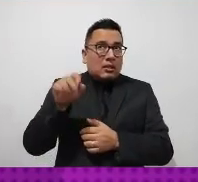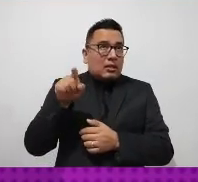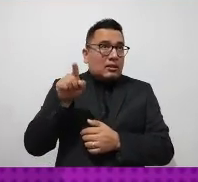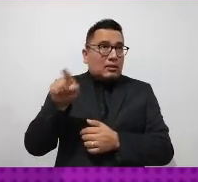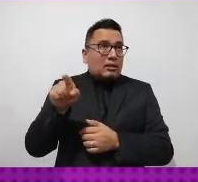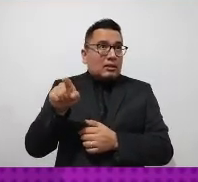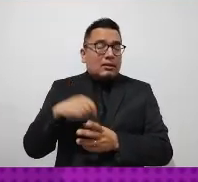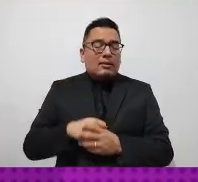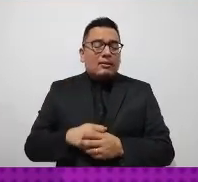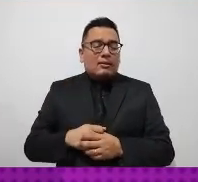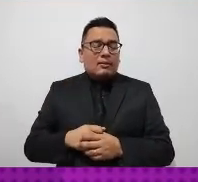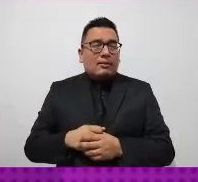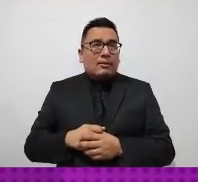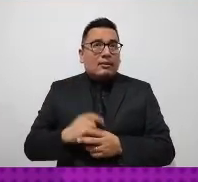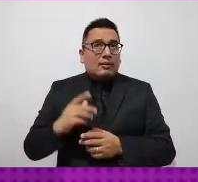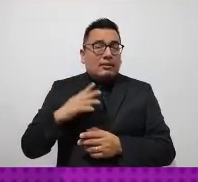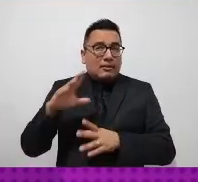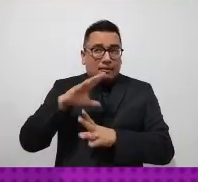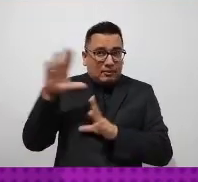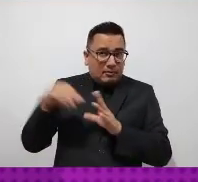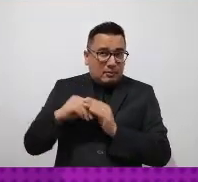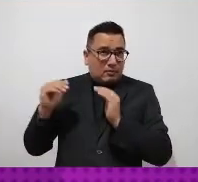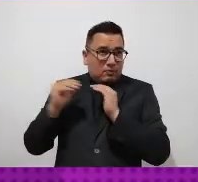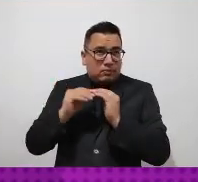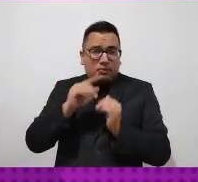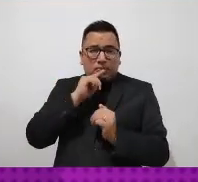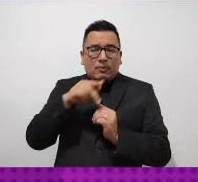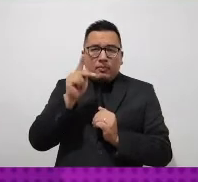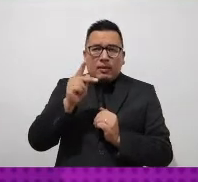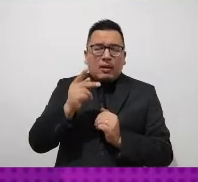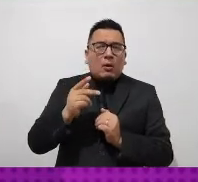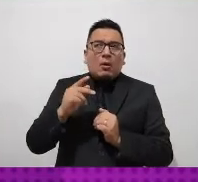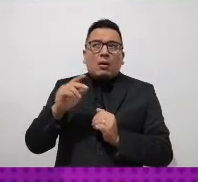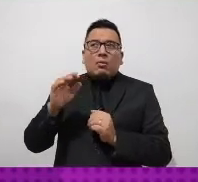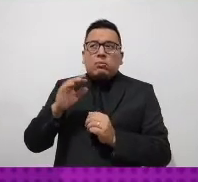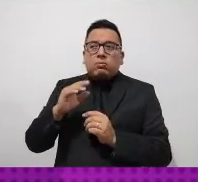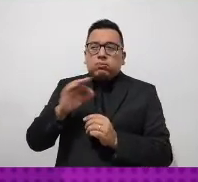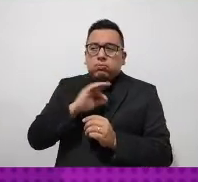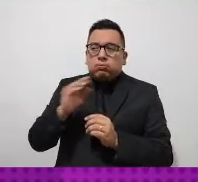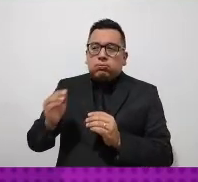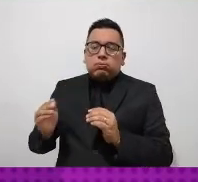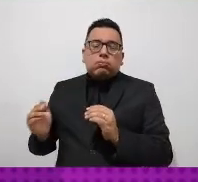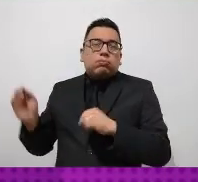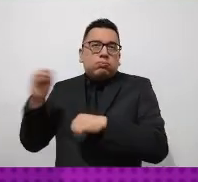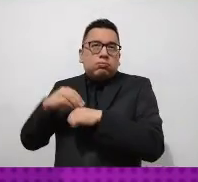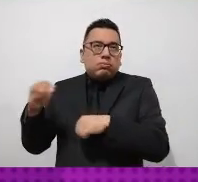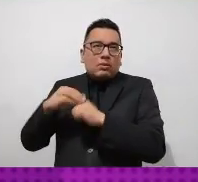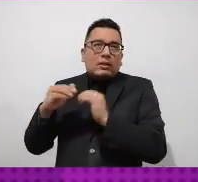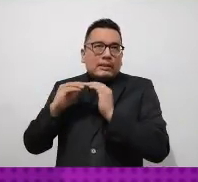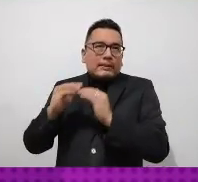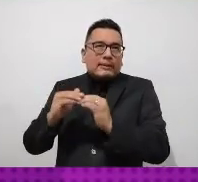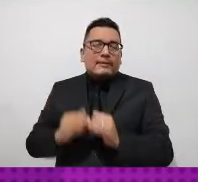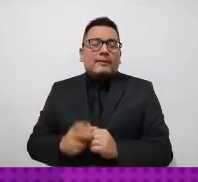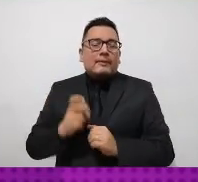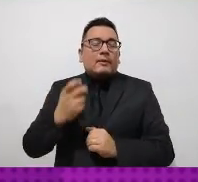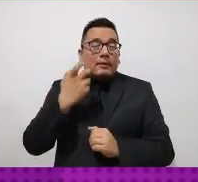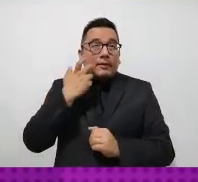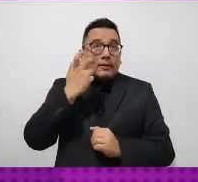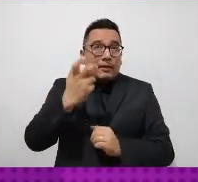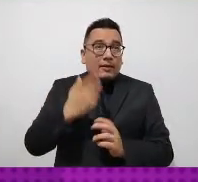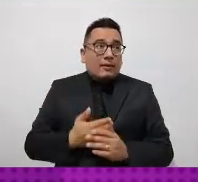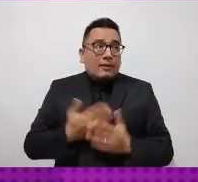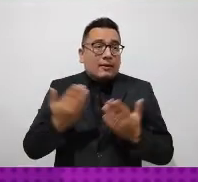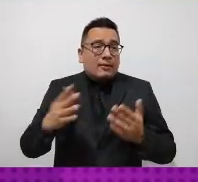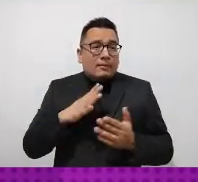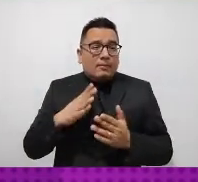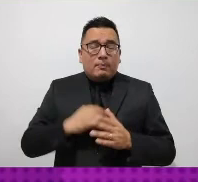estuviera 100% integrado de manera paritaria, se compensaba, se compensa actualmente. Entonces, ¿qué se busca? Que